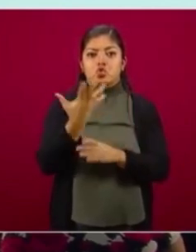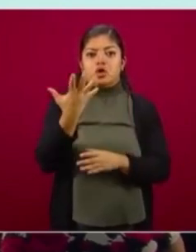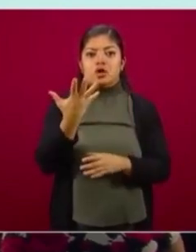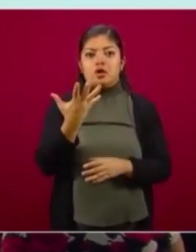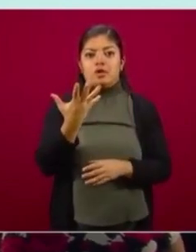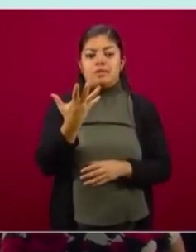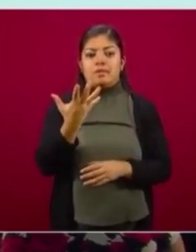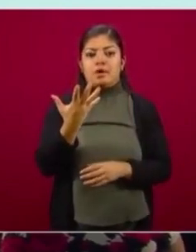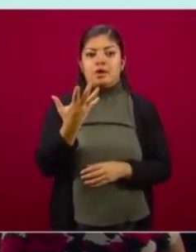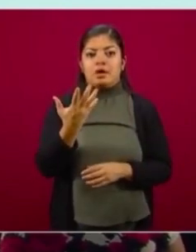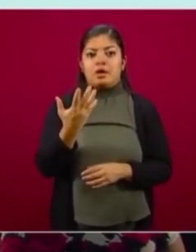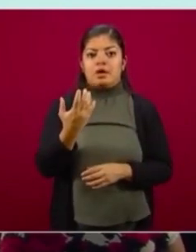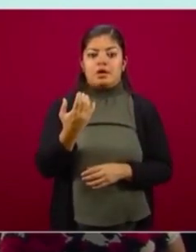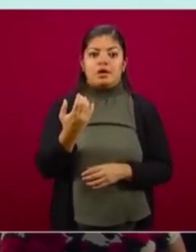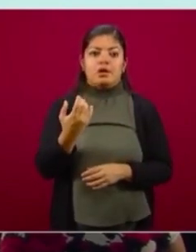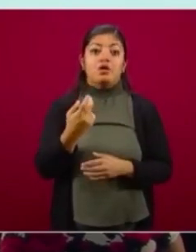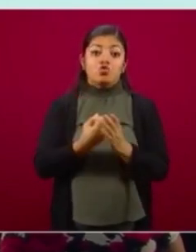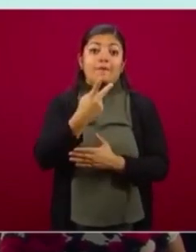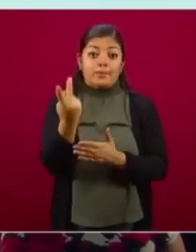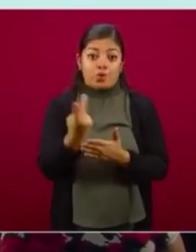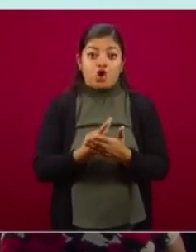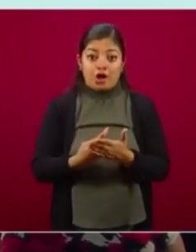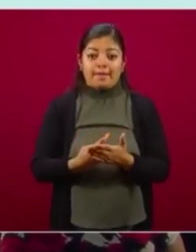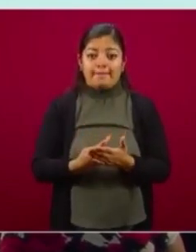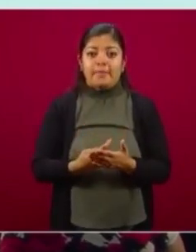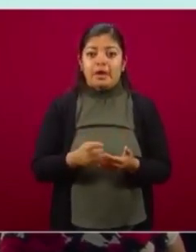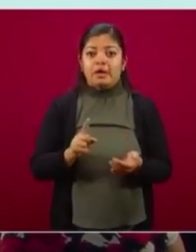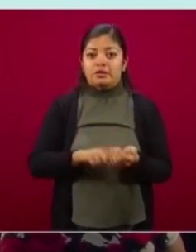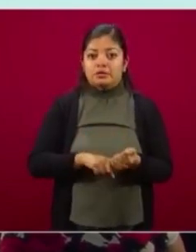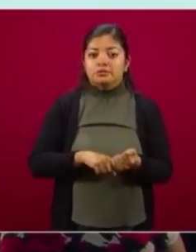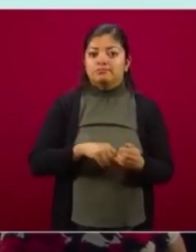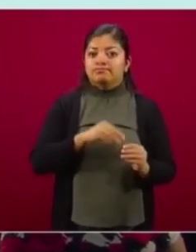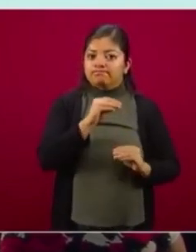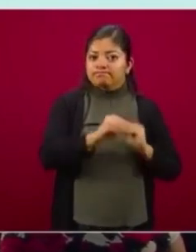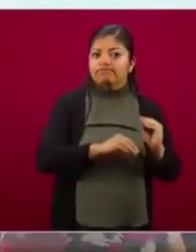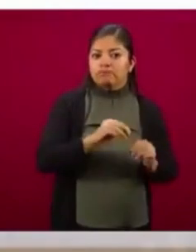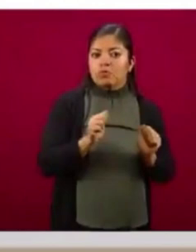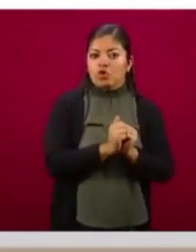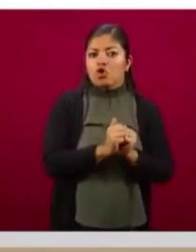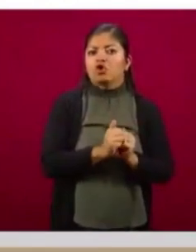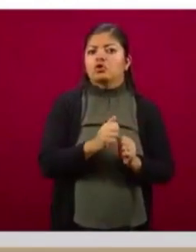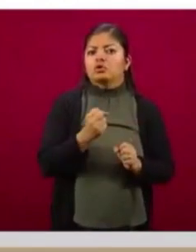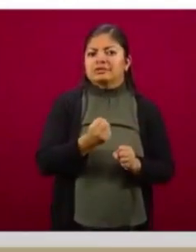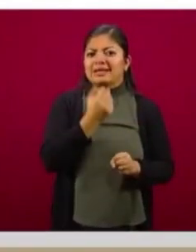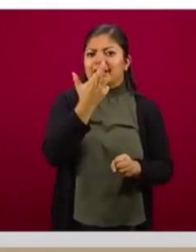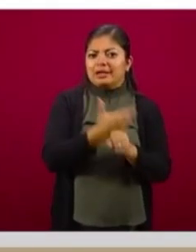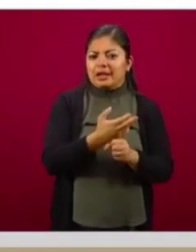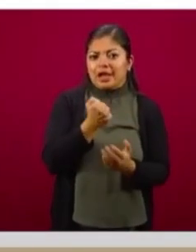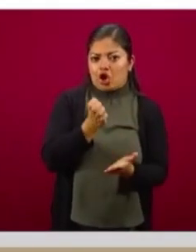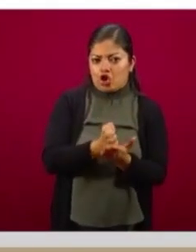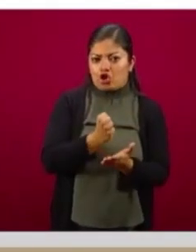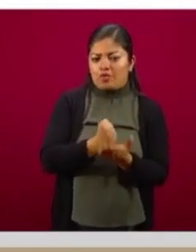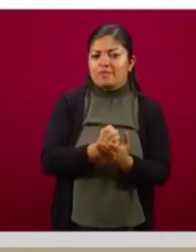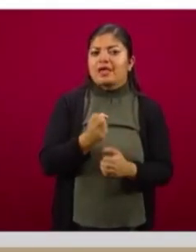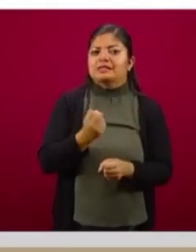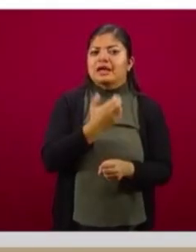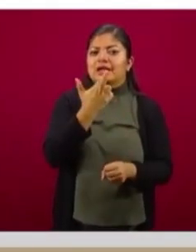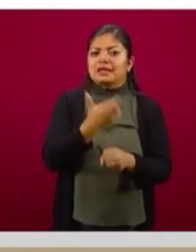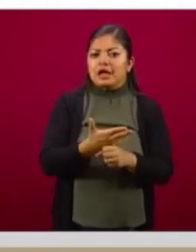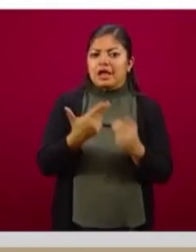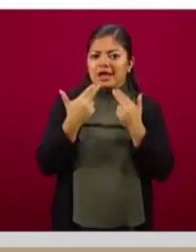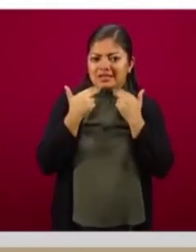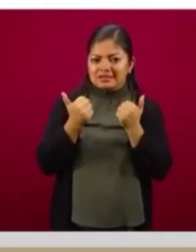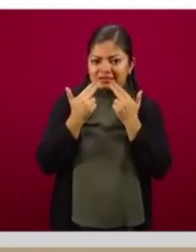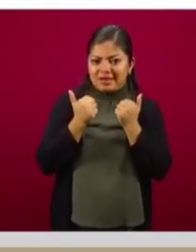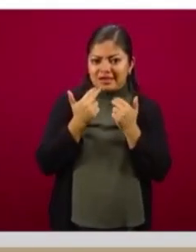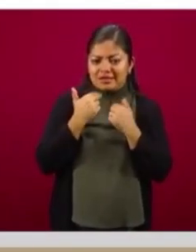de la nueva iniciativa del nuevo programa que se está trabajando con la secretaría de economía con la secretaria de hacienda a través